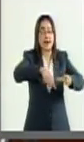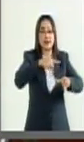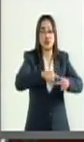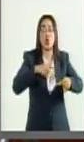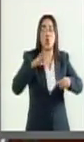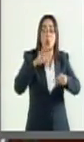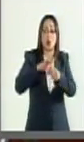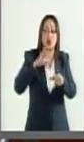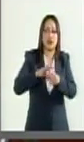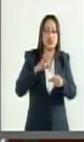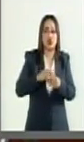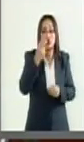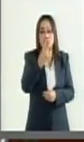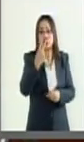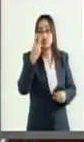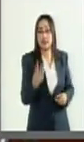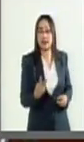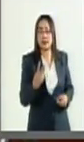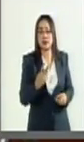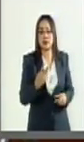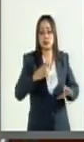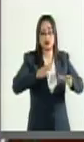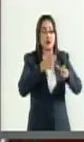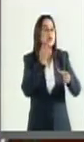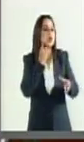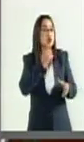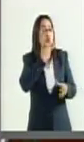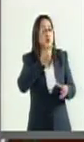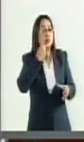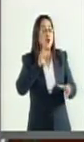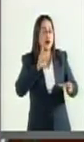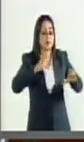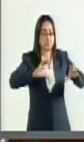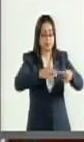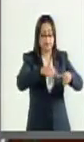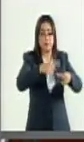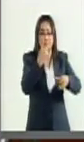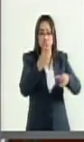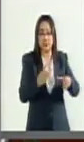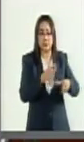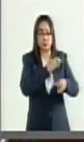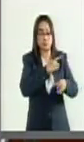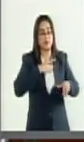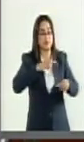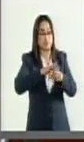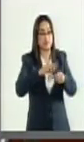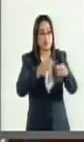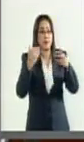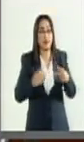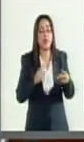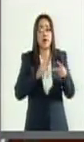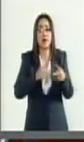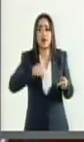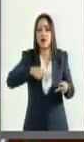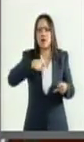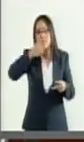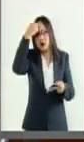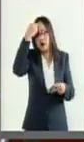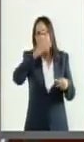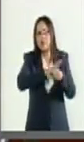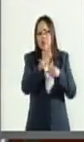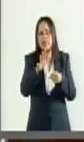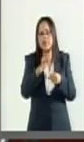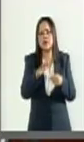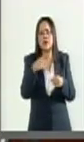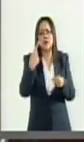el voto de las dos terceras partes de los diputados y diputadas presentes. Segundo, desde nuestro punto de vista, consideramos que